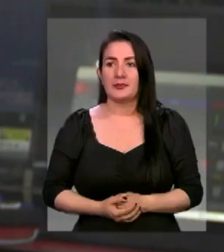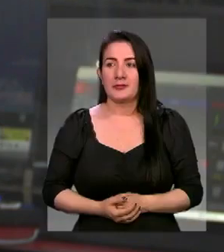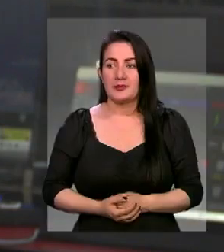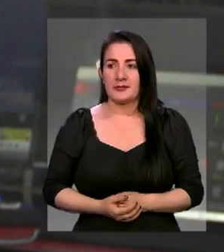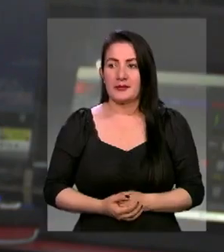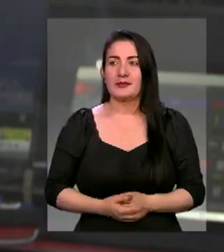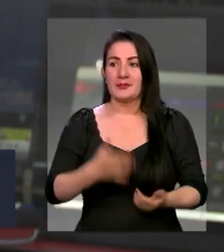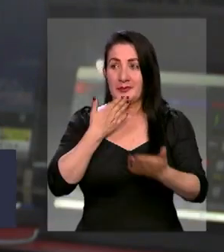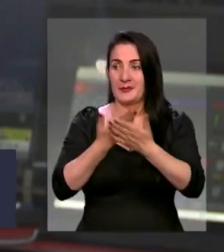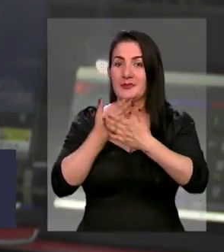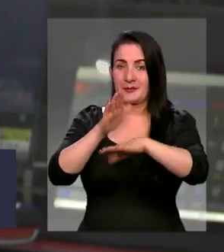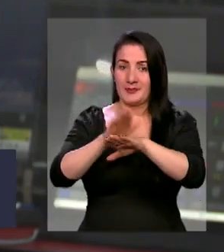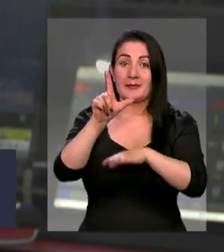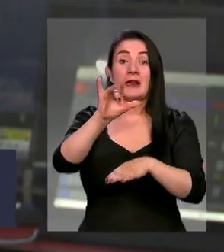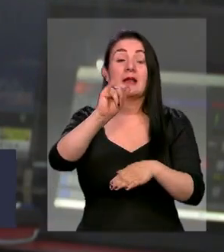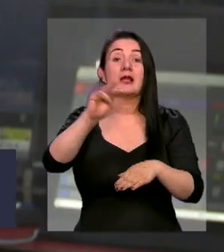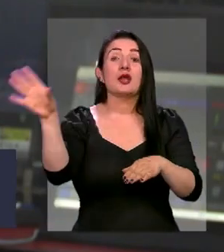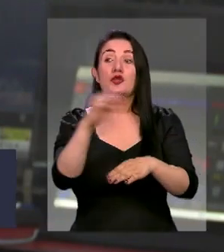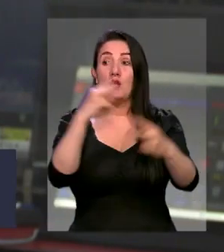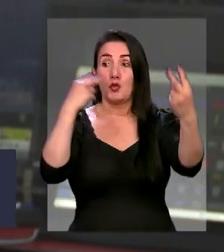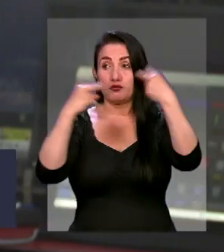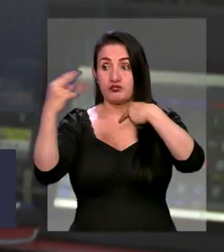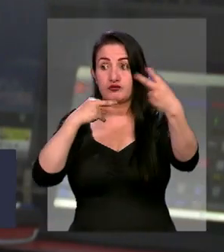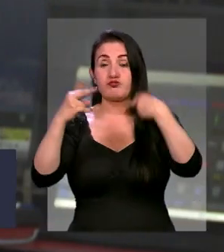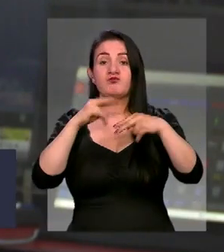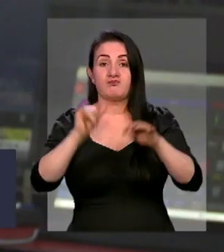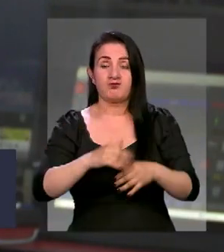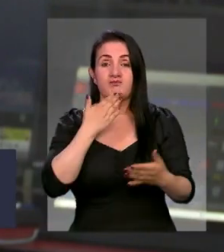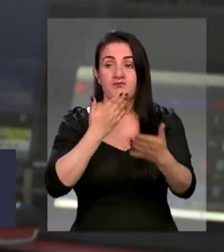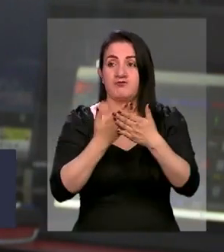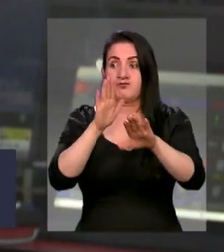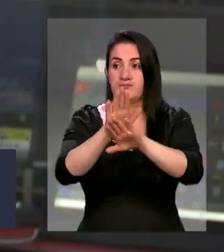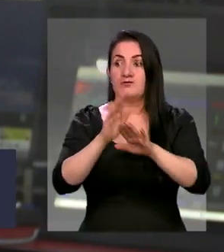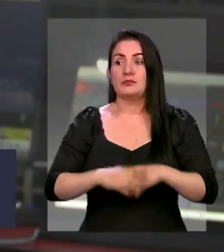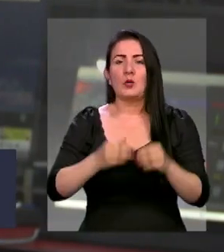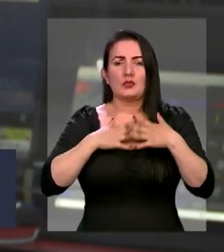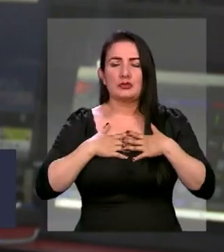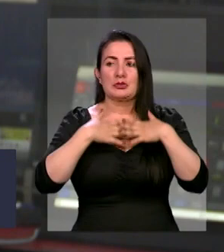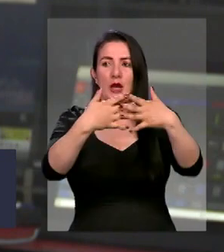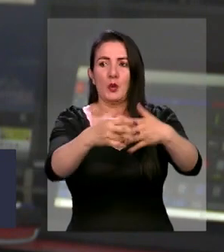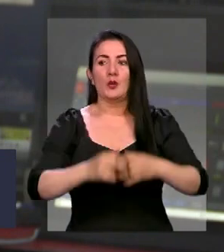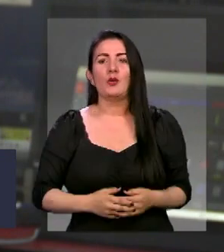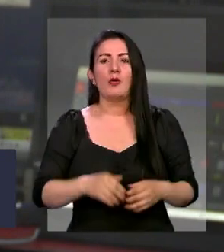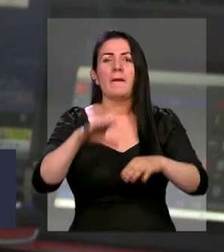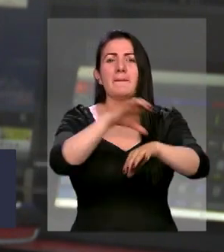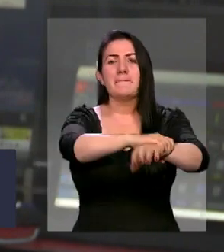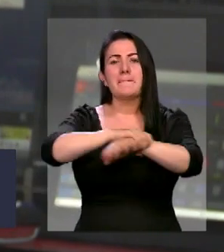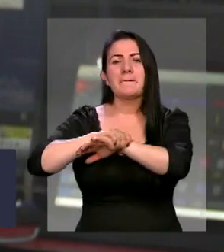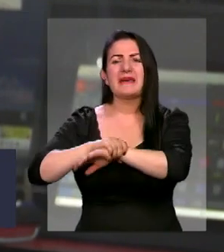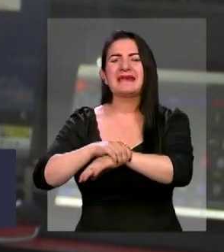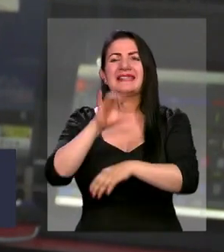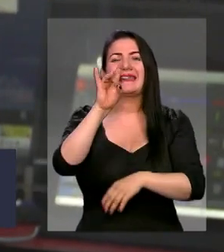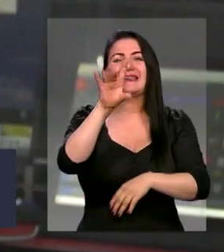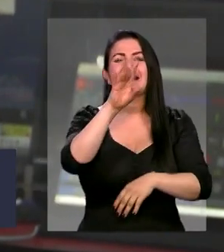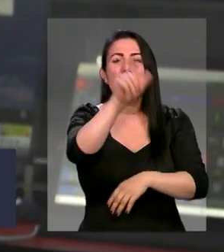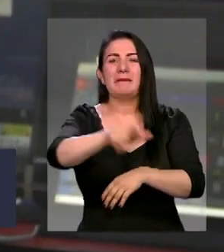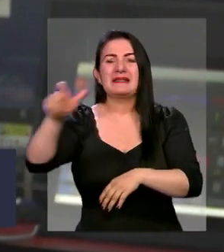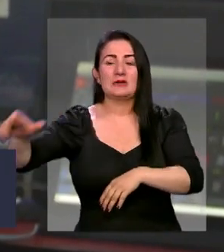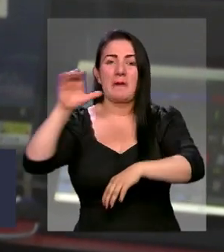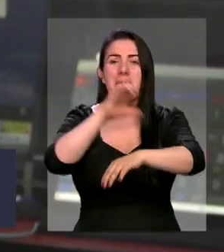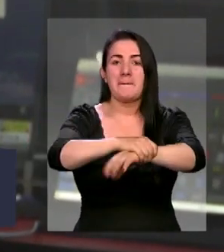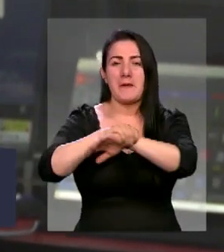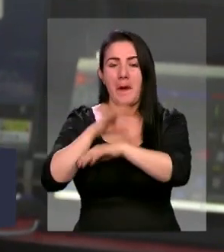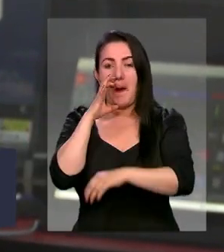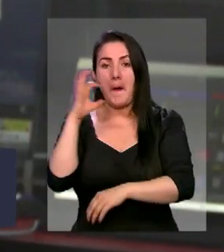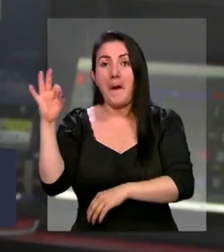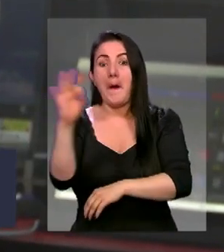Linda, para usted muy buenas tardes y para todas las y los televidentes muy buenas tardes y un cordial saludo. Fueron capturadas 15 personas, 15